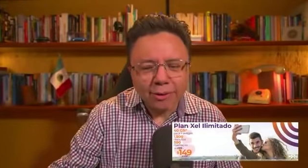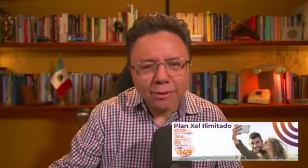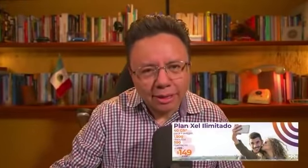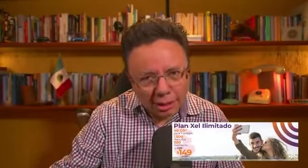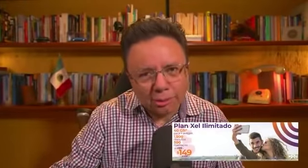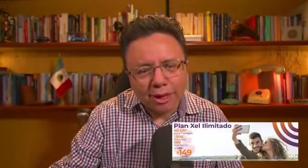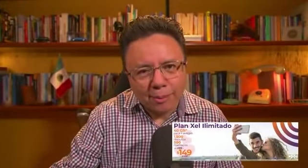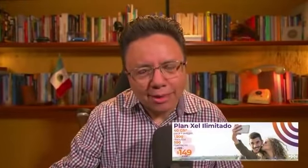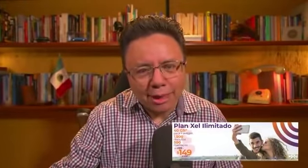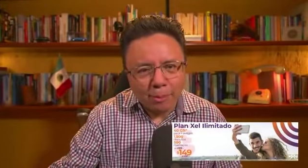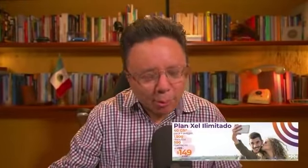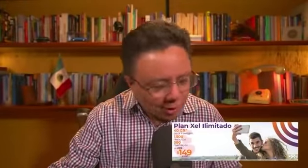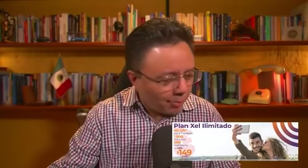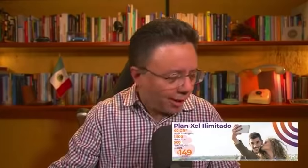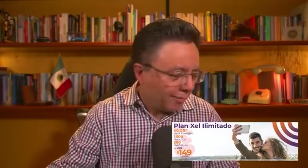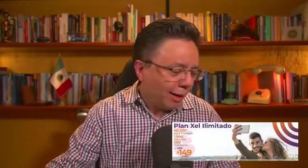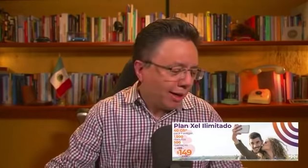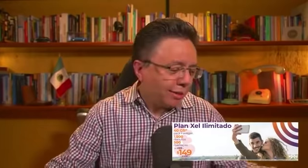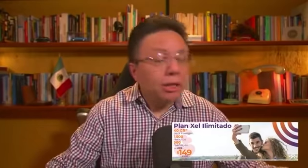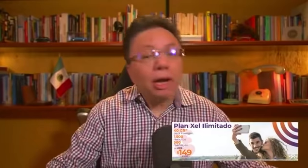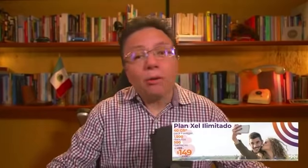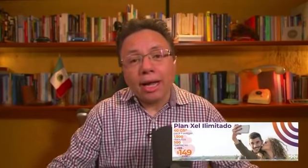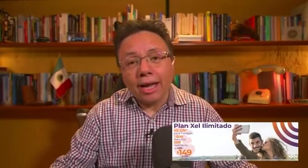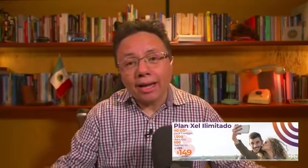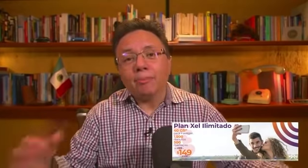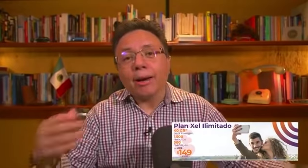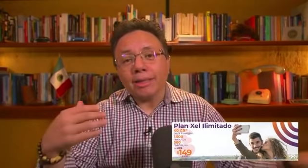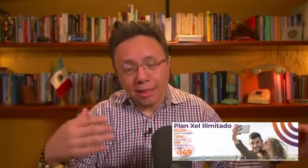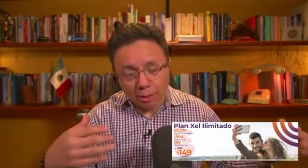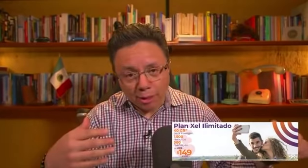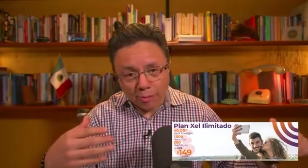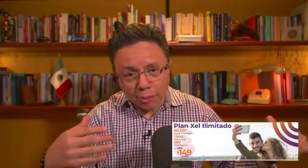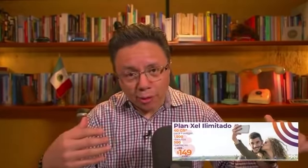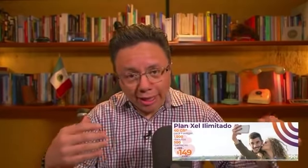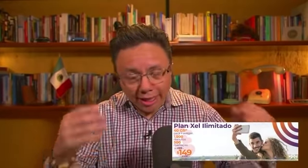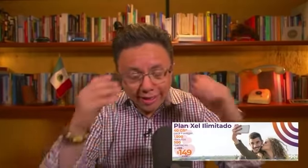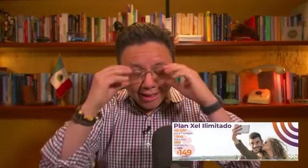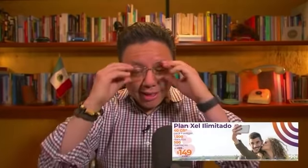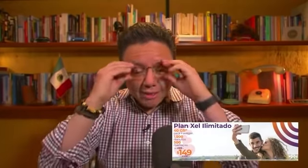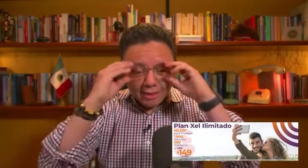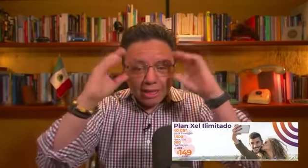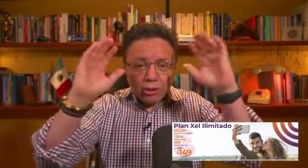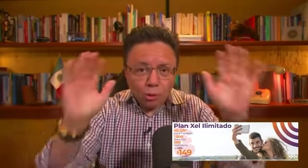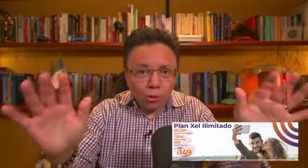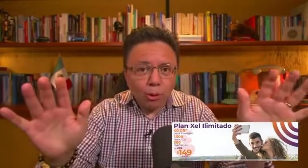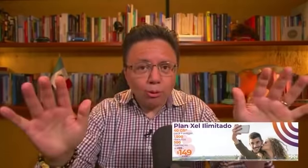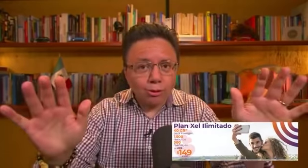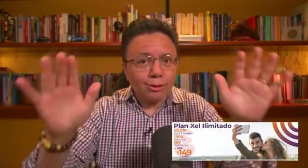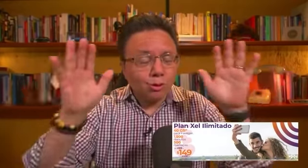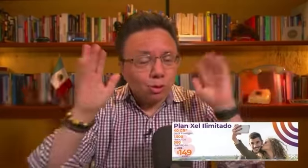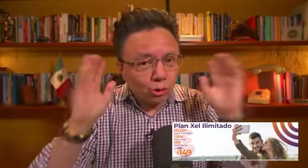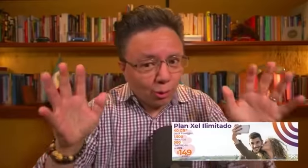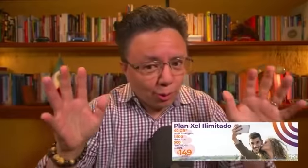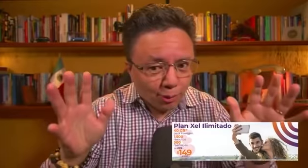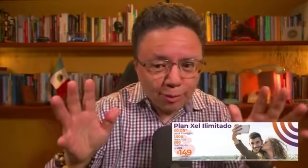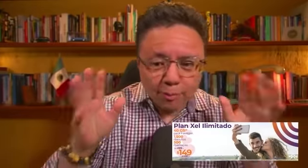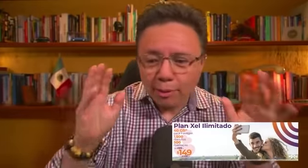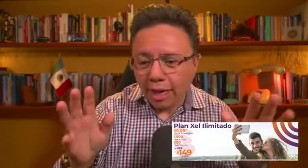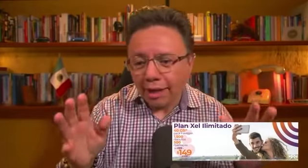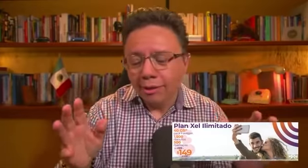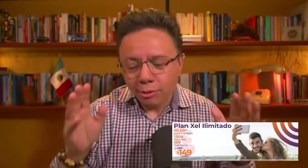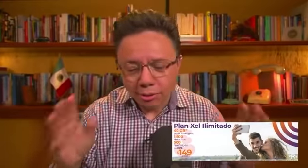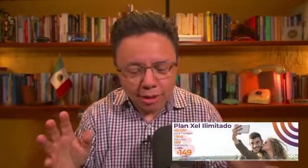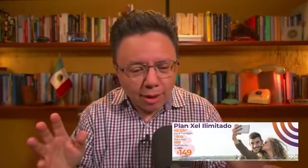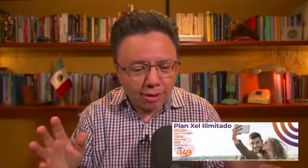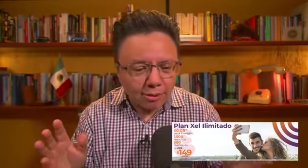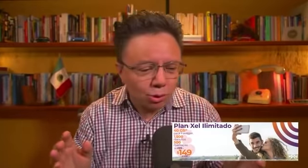Bueno, era un ratito nada más. Tampoco era para este. Ya ahorré la parte que me correspondía. Así es que no hubo luz en todo el programa. Pero